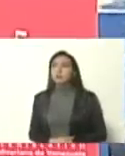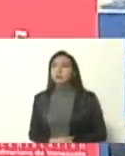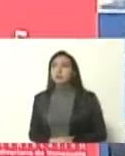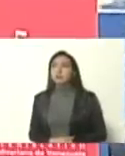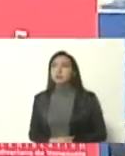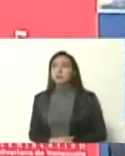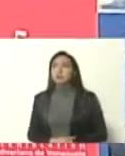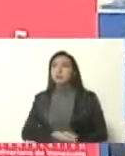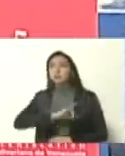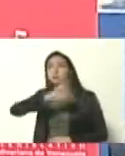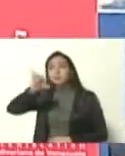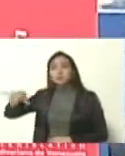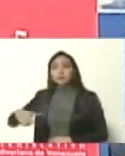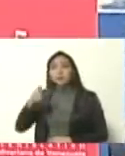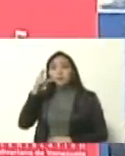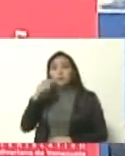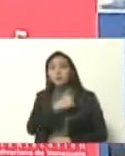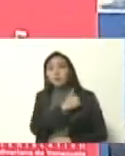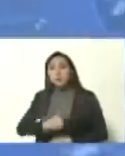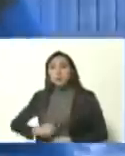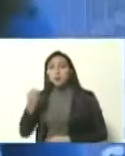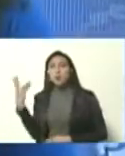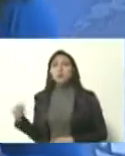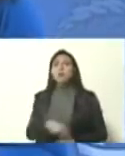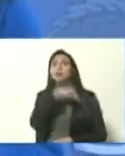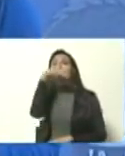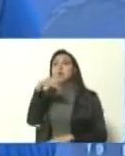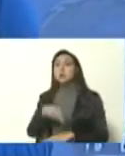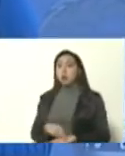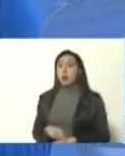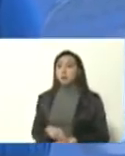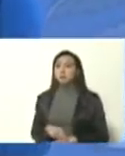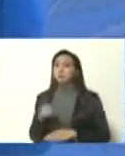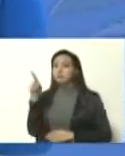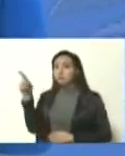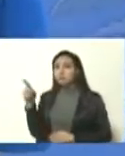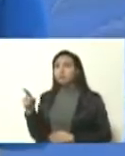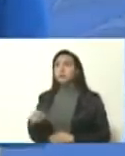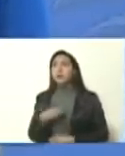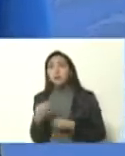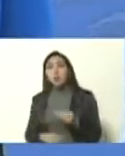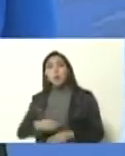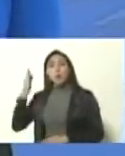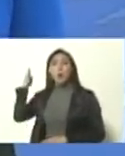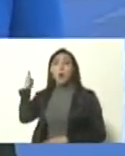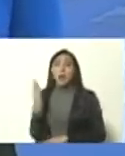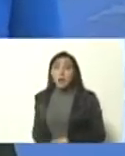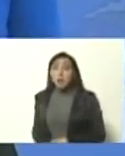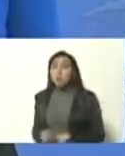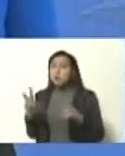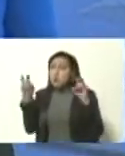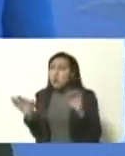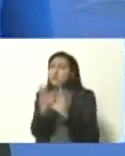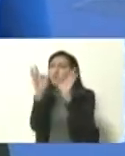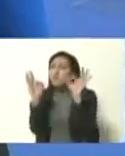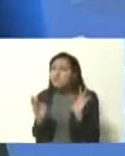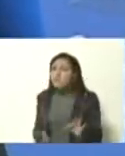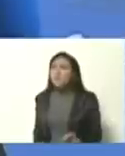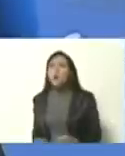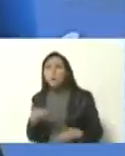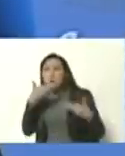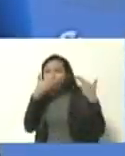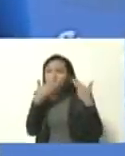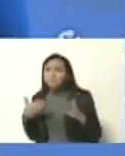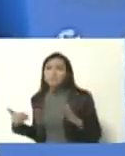Doctor Jorge Rodríguez, presidente del Parlamento venezolano, quien emitía esta denuncia sobre un nuevo acto terrorista